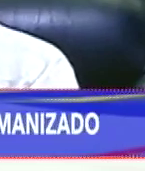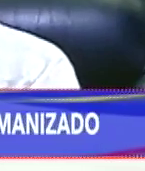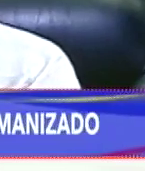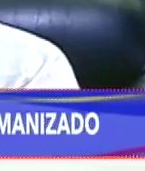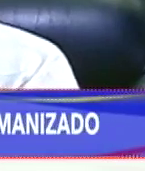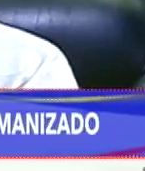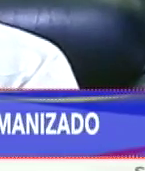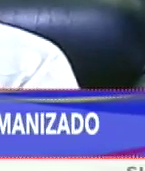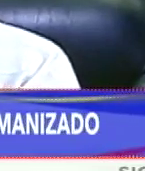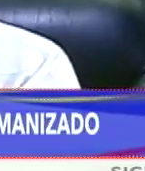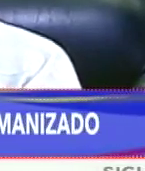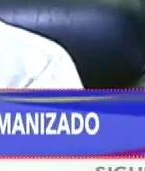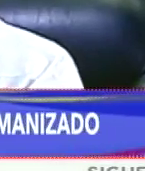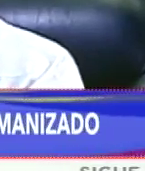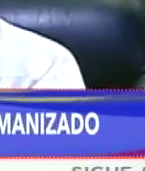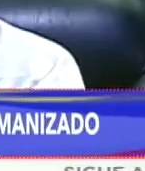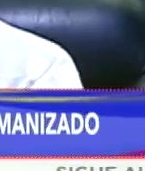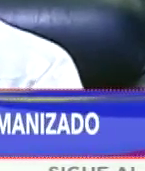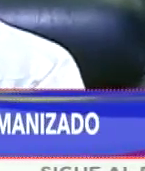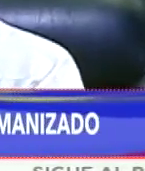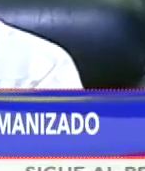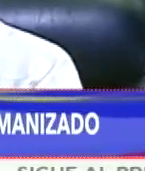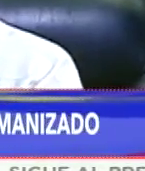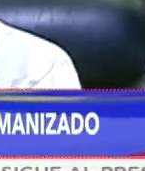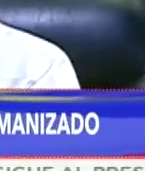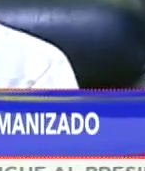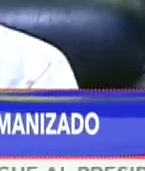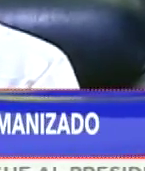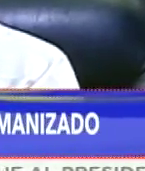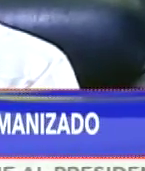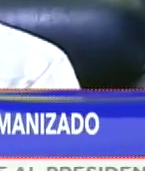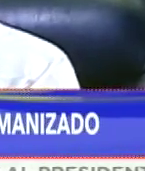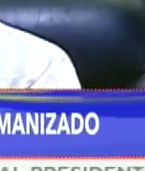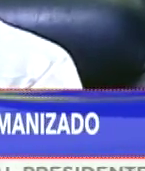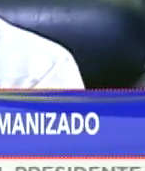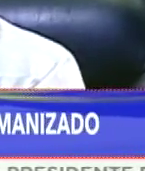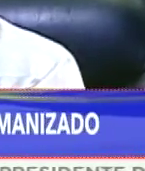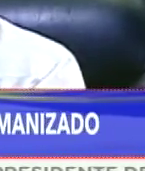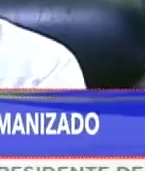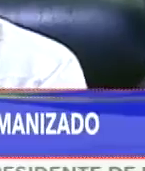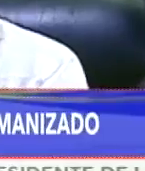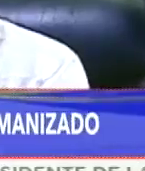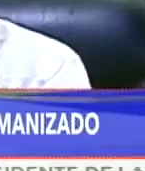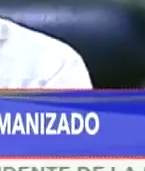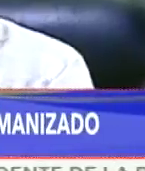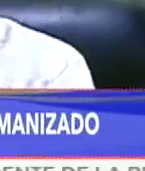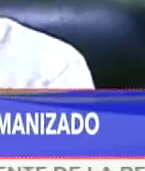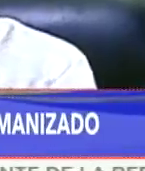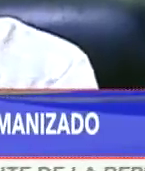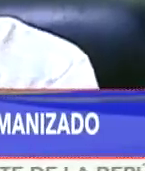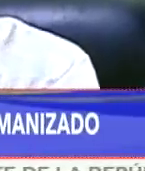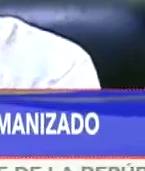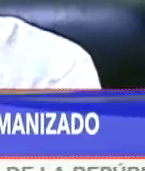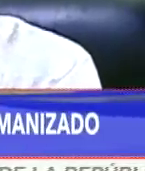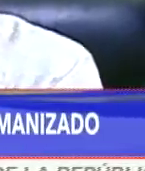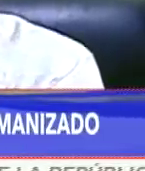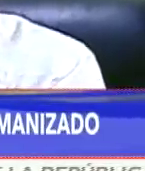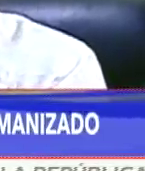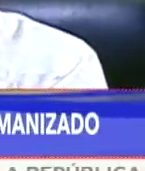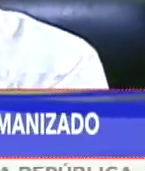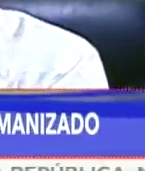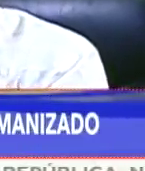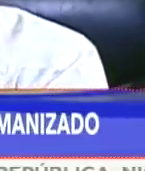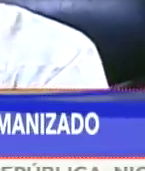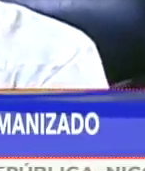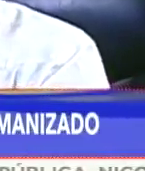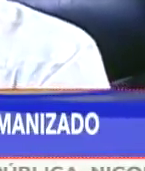mantenernos así. Por eso nos enmarcamos en la lucha mundial para la erradicación de la polio. Arrancamos en todos los estados, en todos los